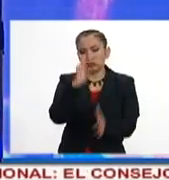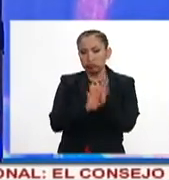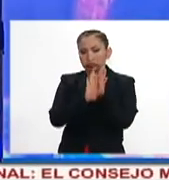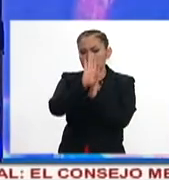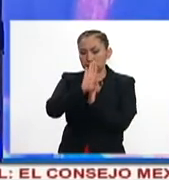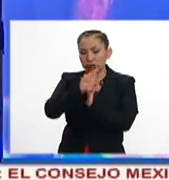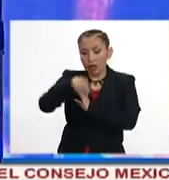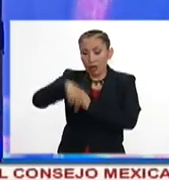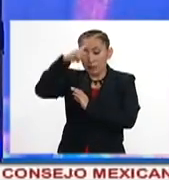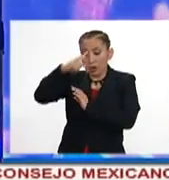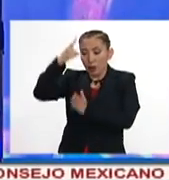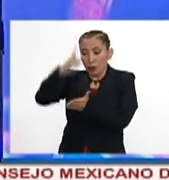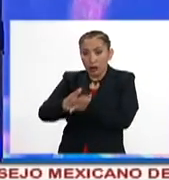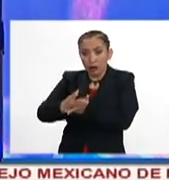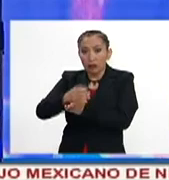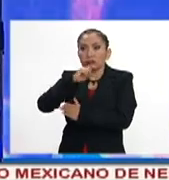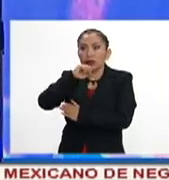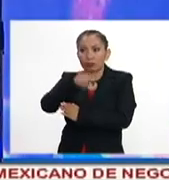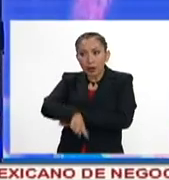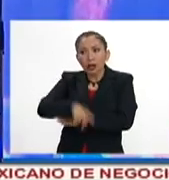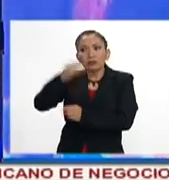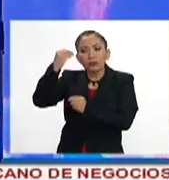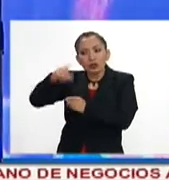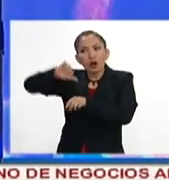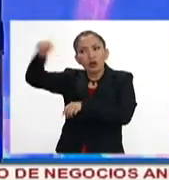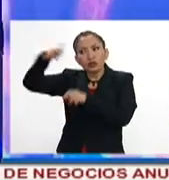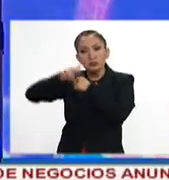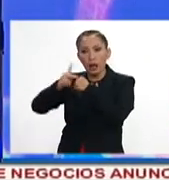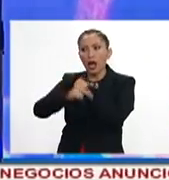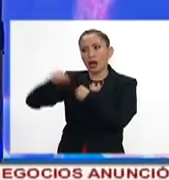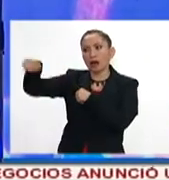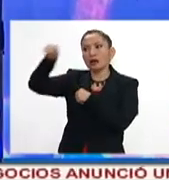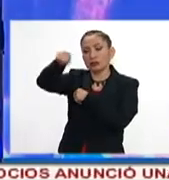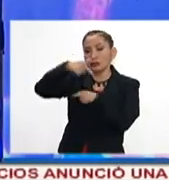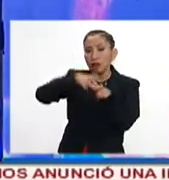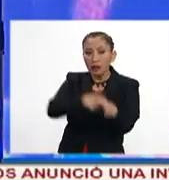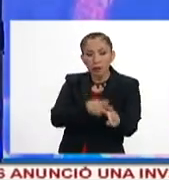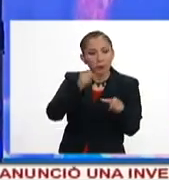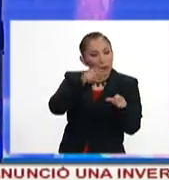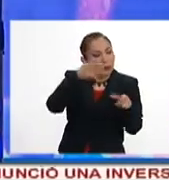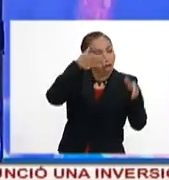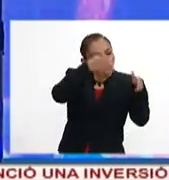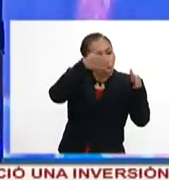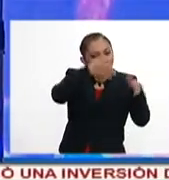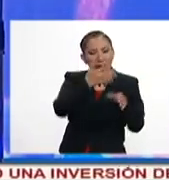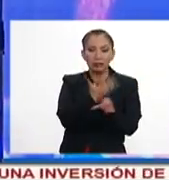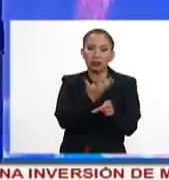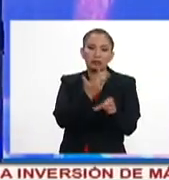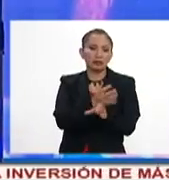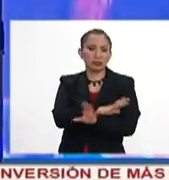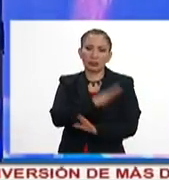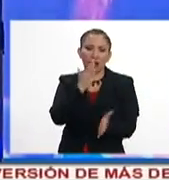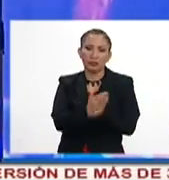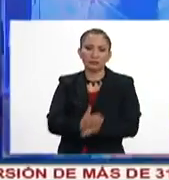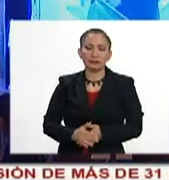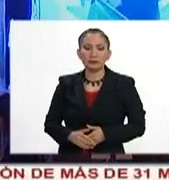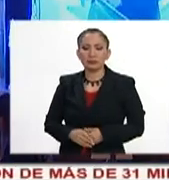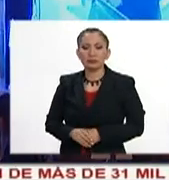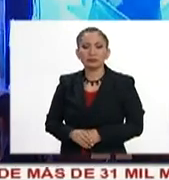crecimiento no solo de México, sino de muchos otros países y seguimos por esa